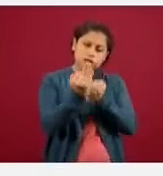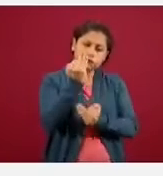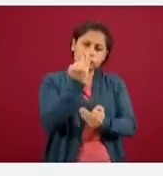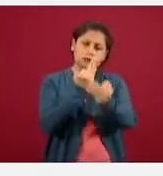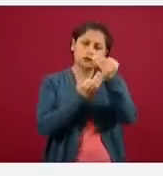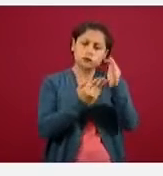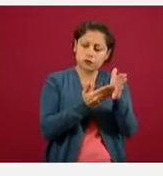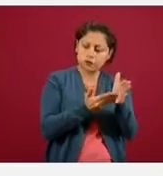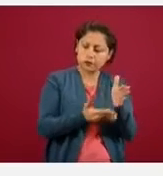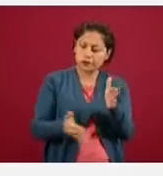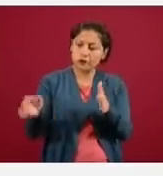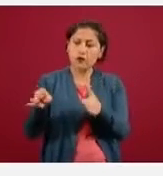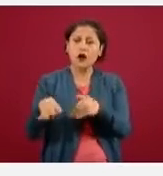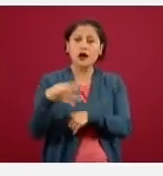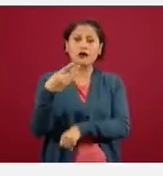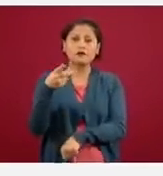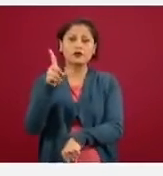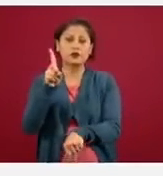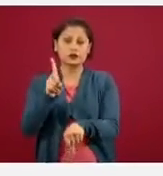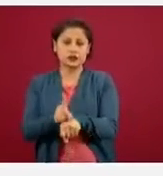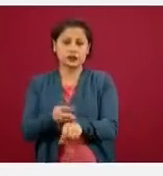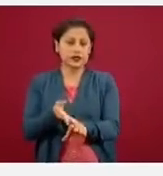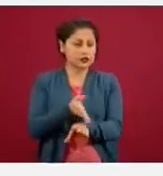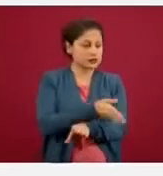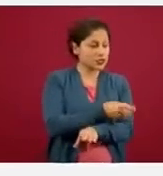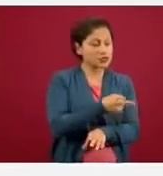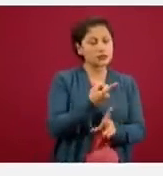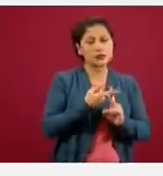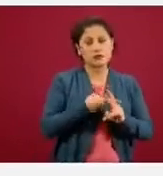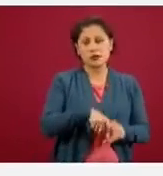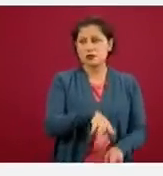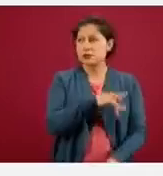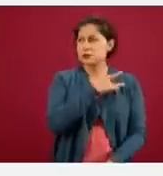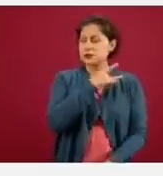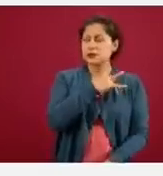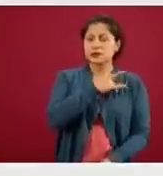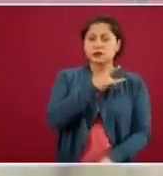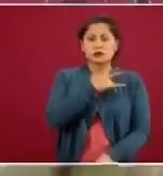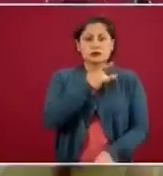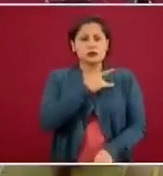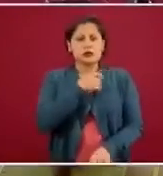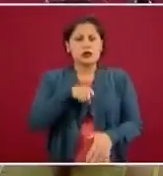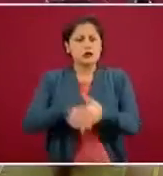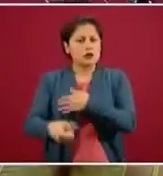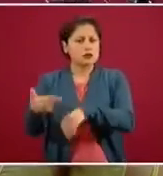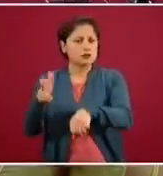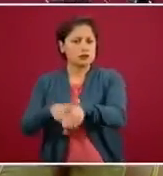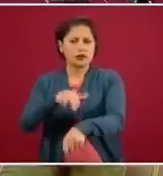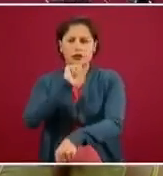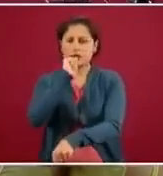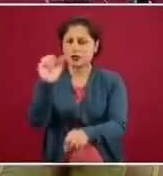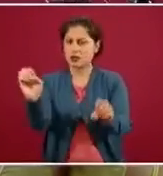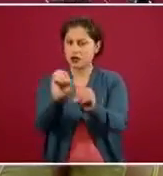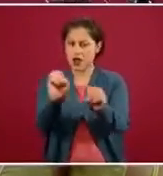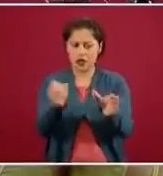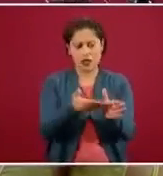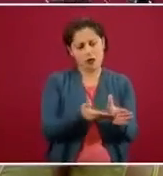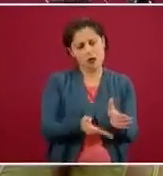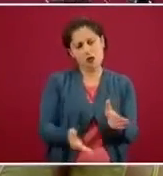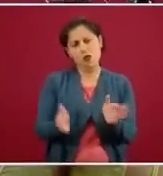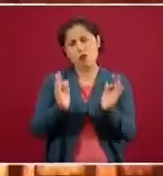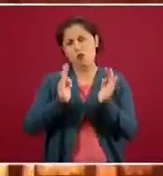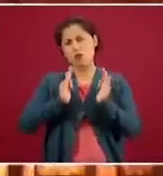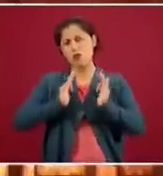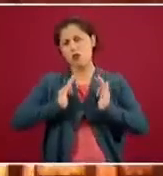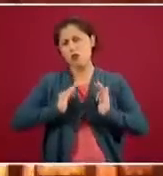14 días de haber iniciado sus signos y síntomas, y lógicamente no están hospitalizados ni tampoco forman parte de